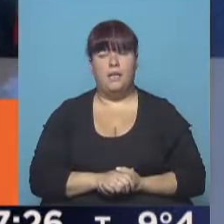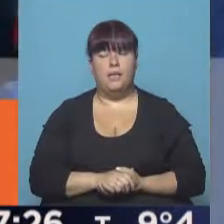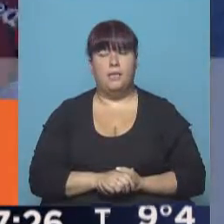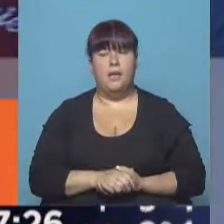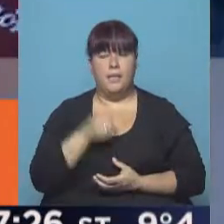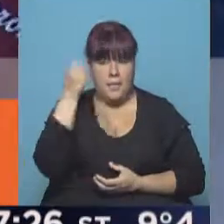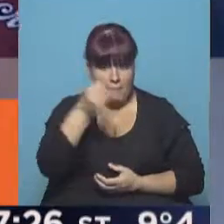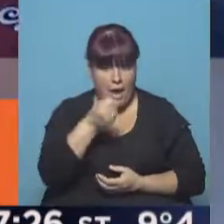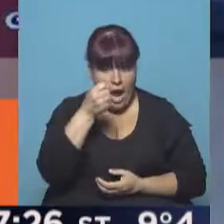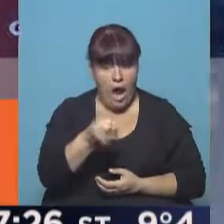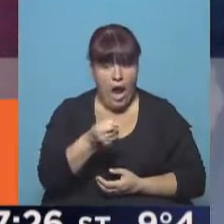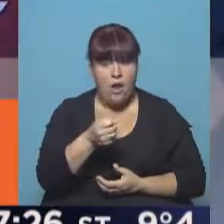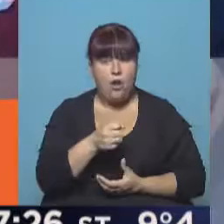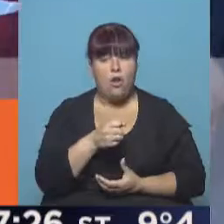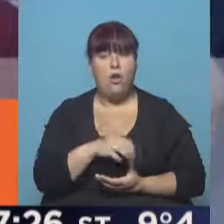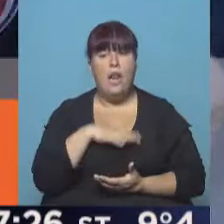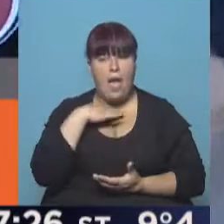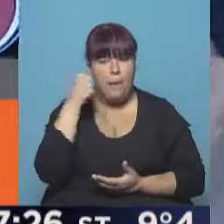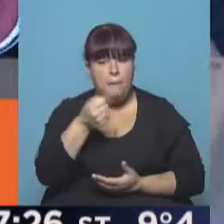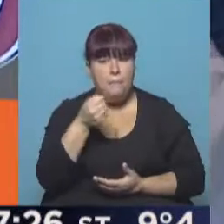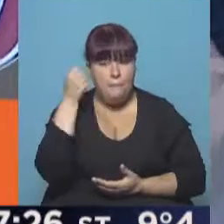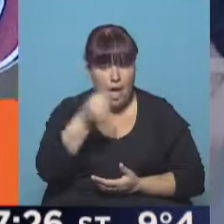¿La golpearon, señora? ¿El delincuente